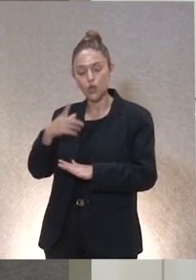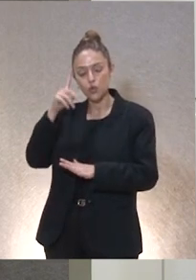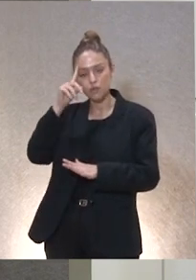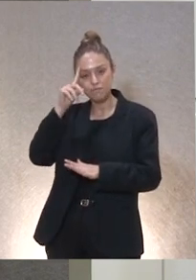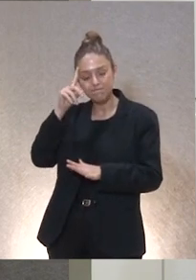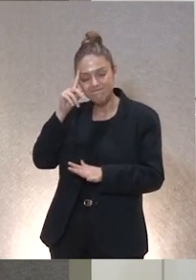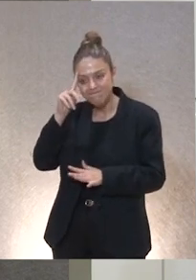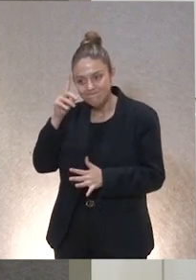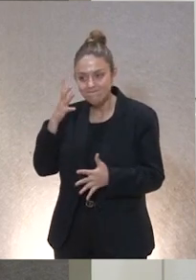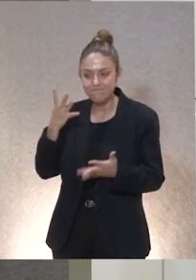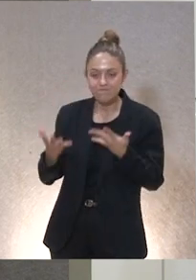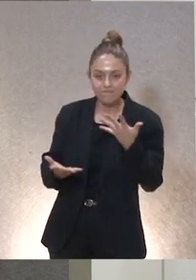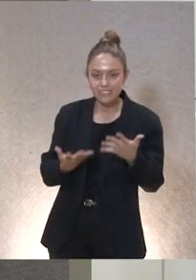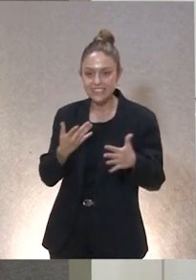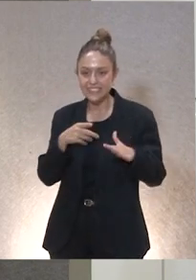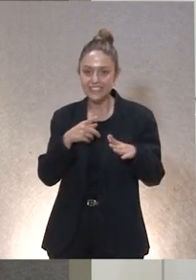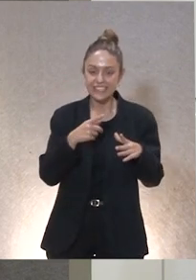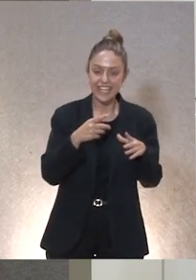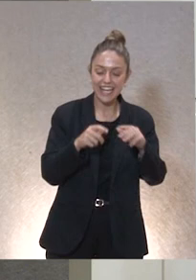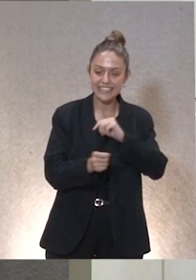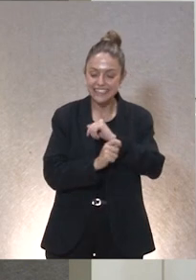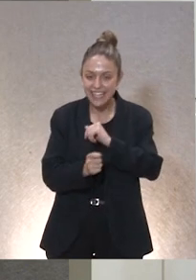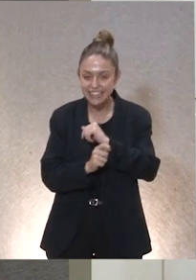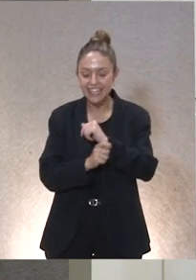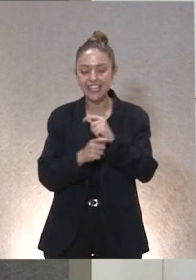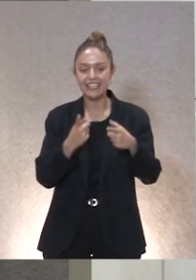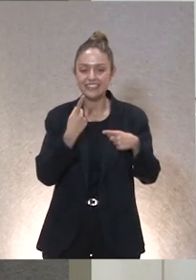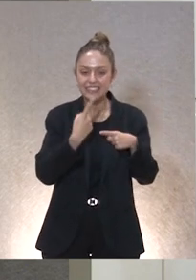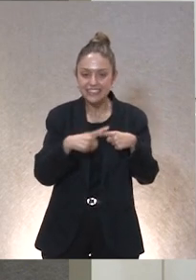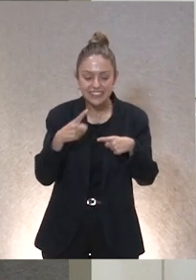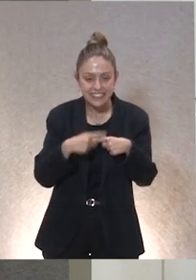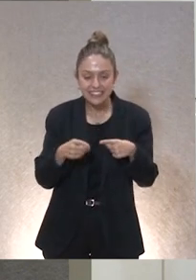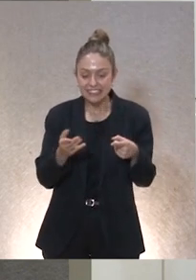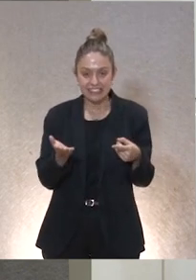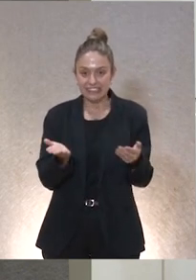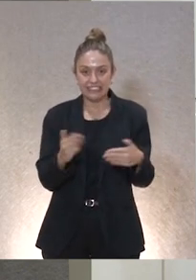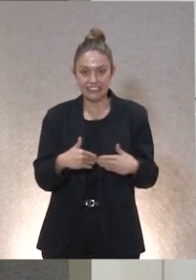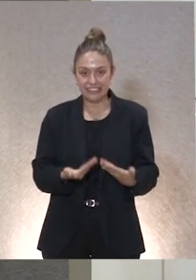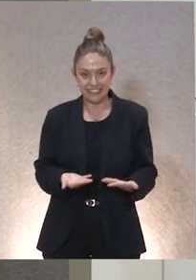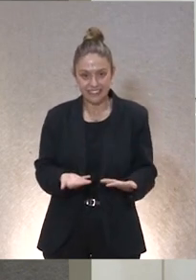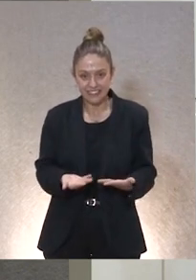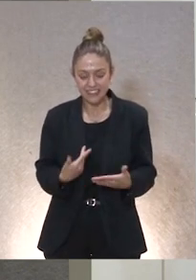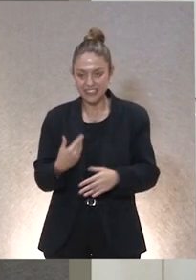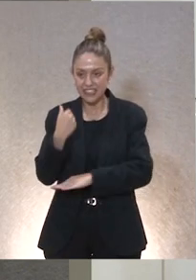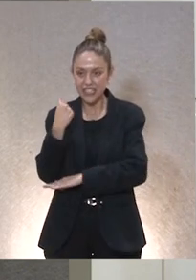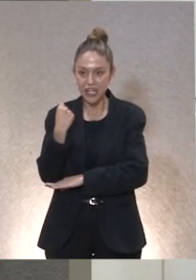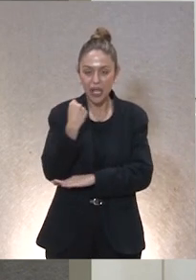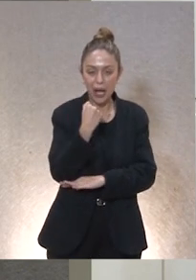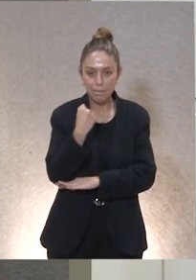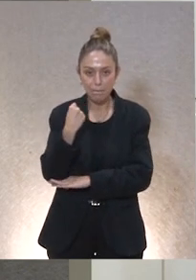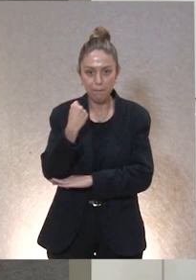teníamos ni elementos ni estrategias ni nada eh Ni qué apoyos prestar